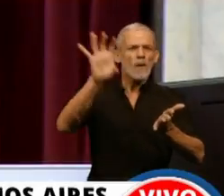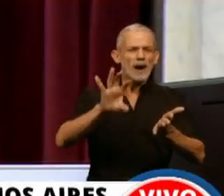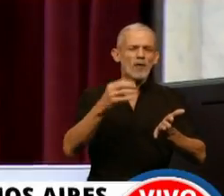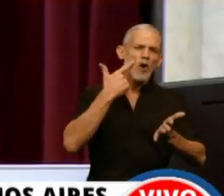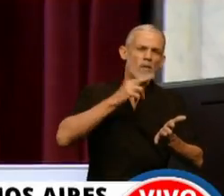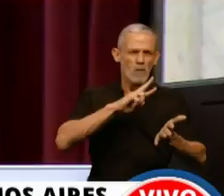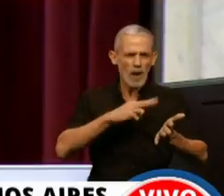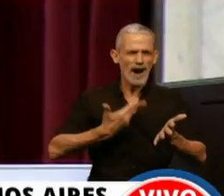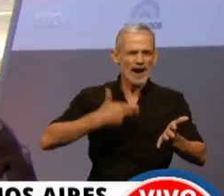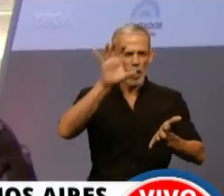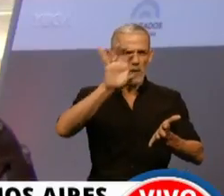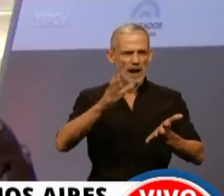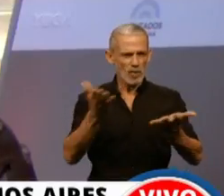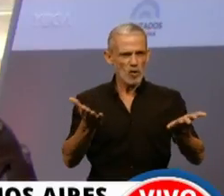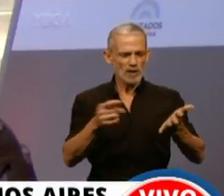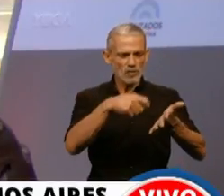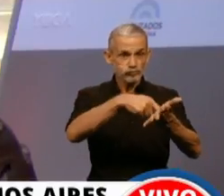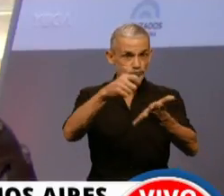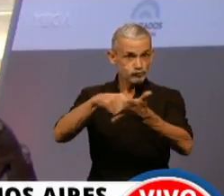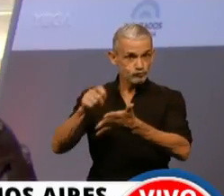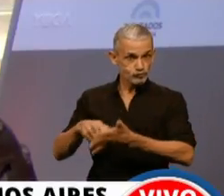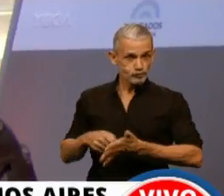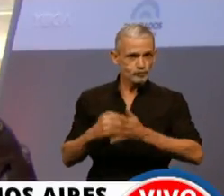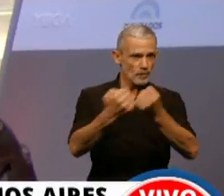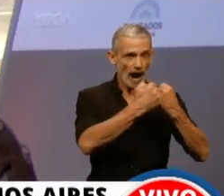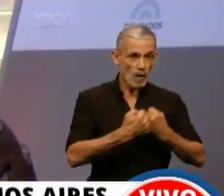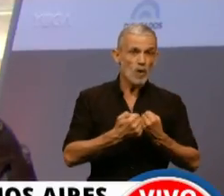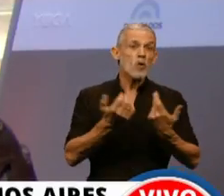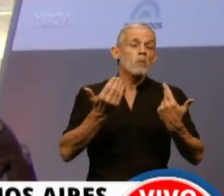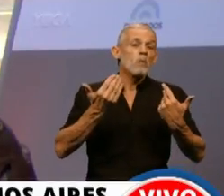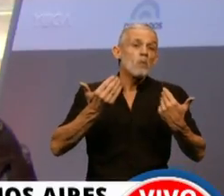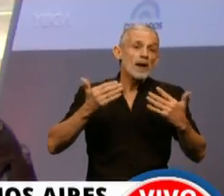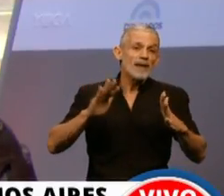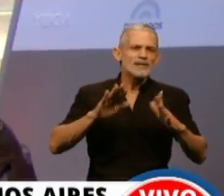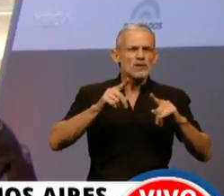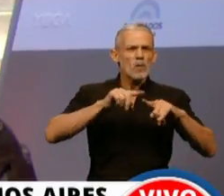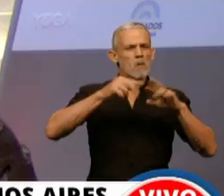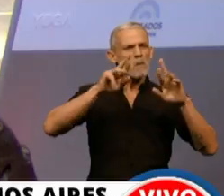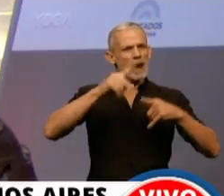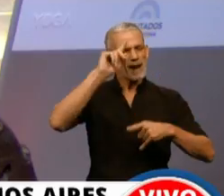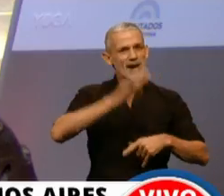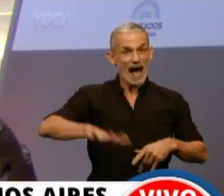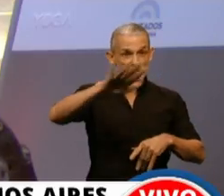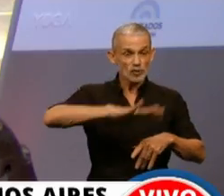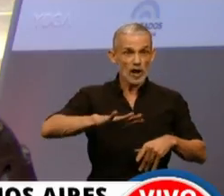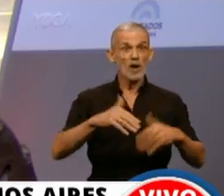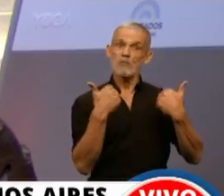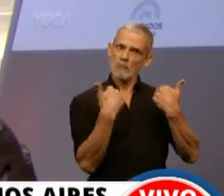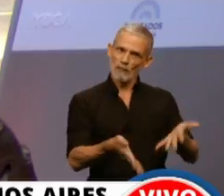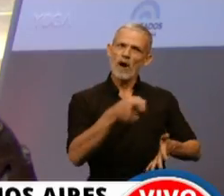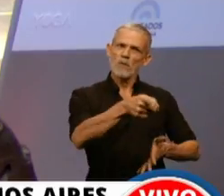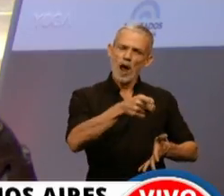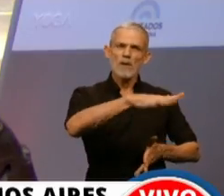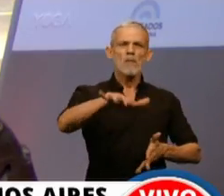y gobernadores podría salir una política nacional favorable para el pueblo trabajador